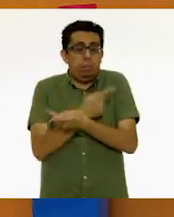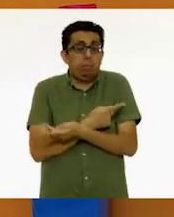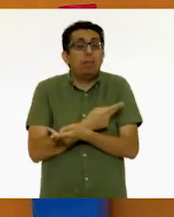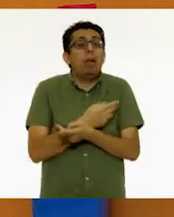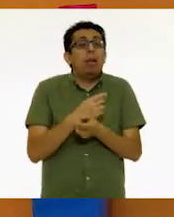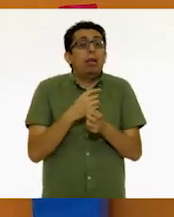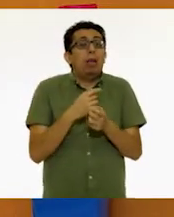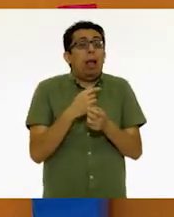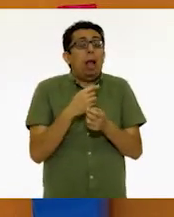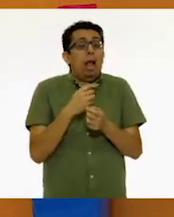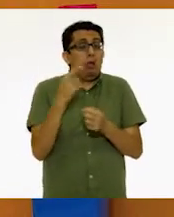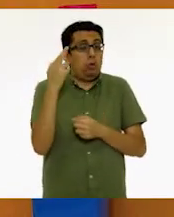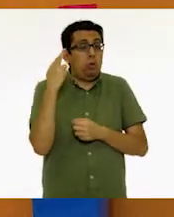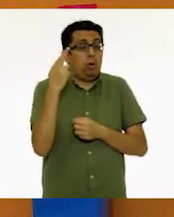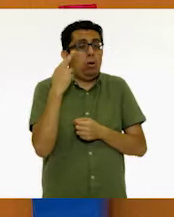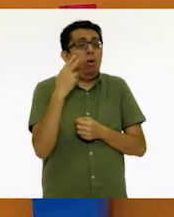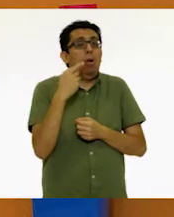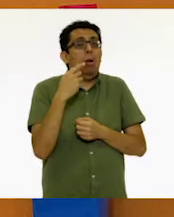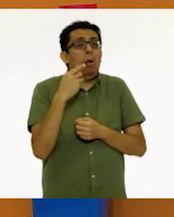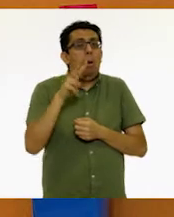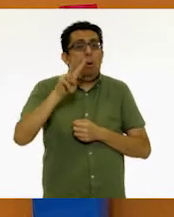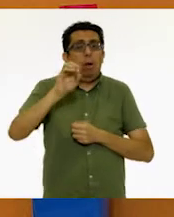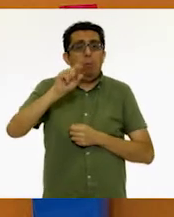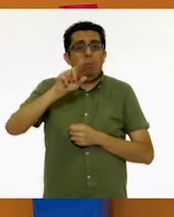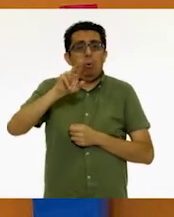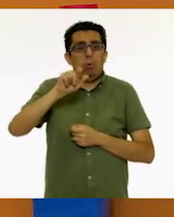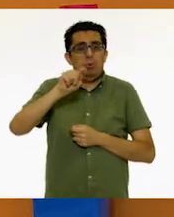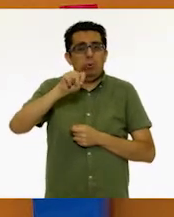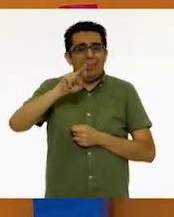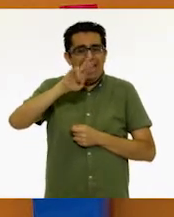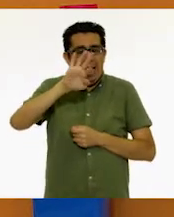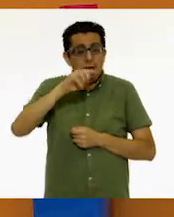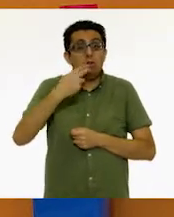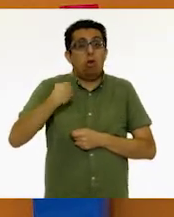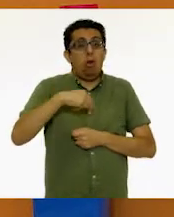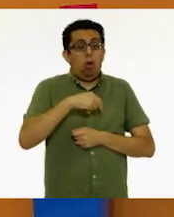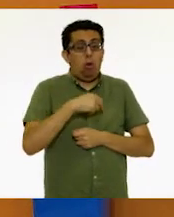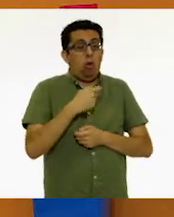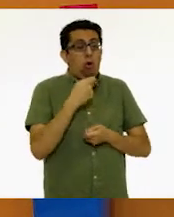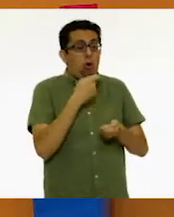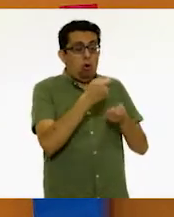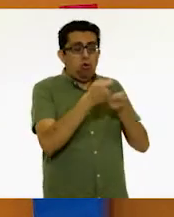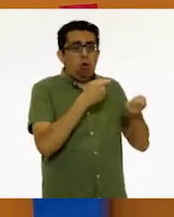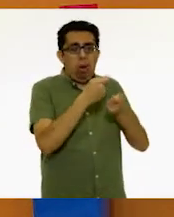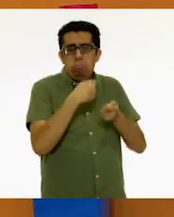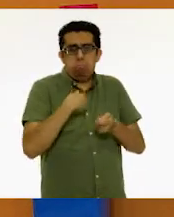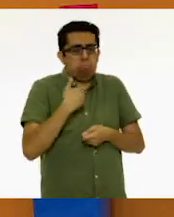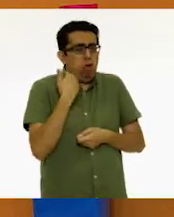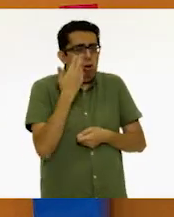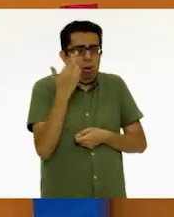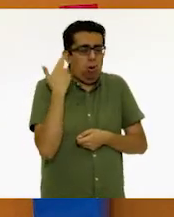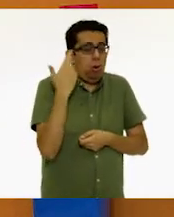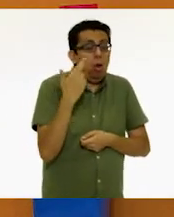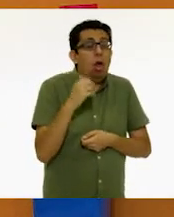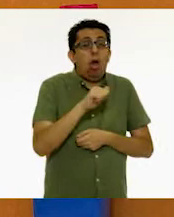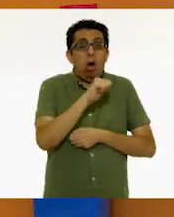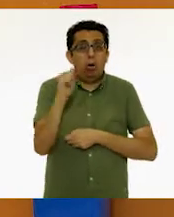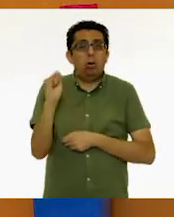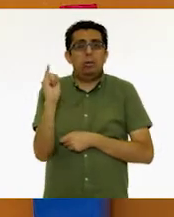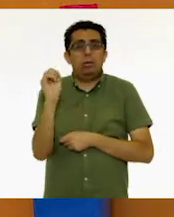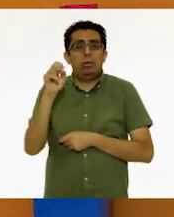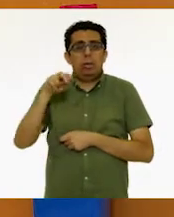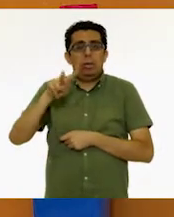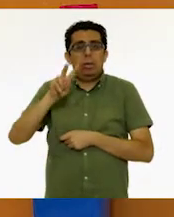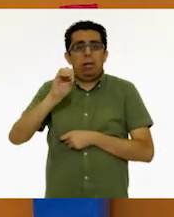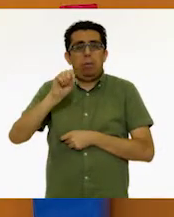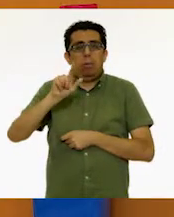que controlamos, que podemos generar ese sonido cuando nosotros queramos. Mientras que los sonidos involuntarios son los